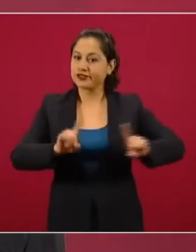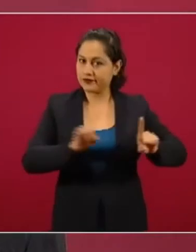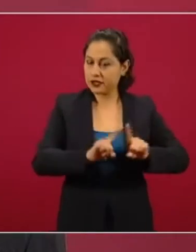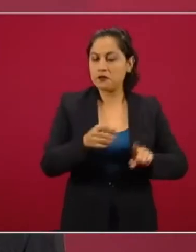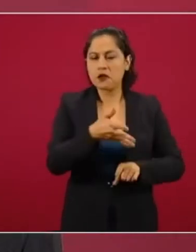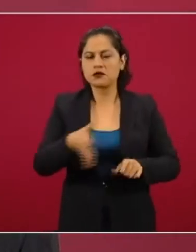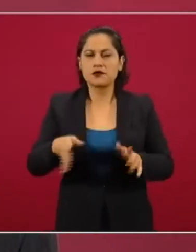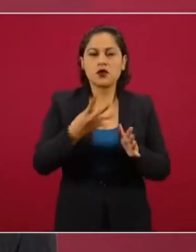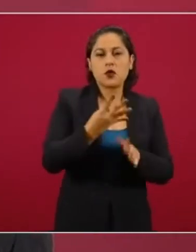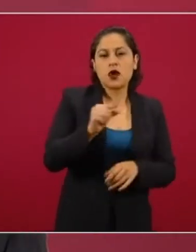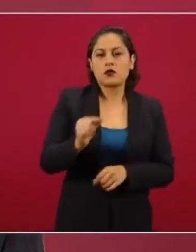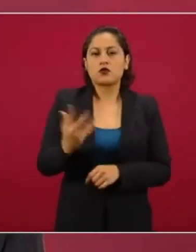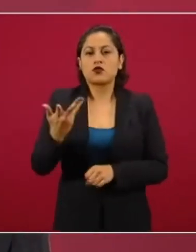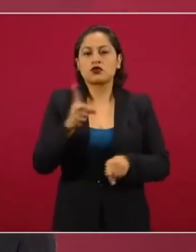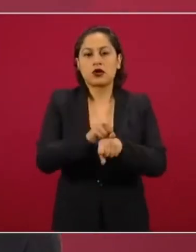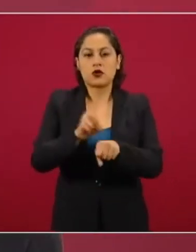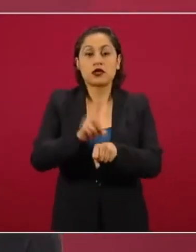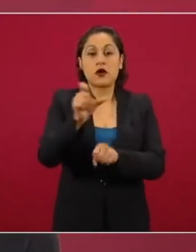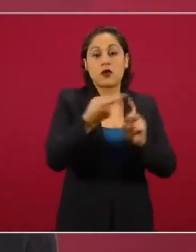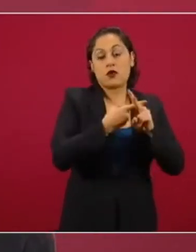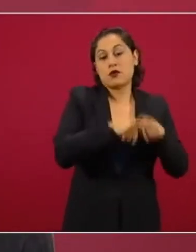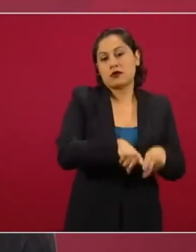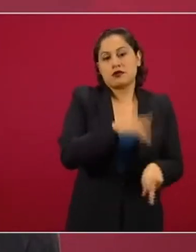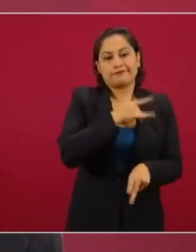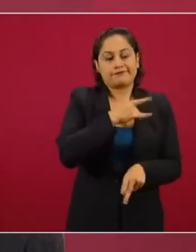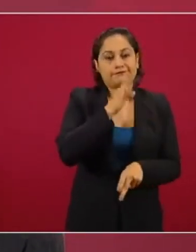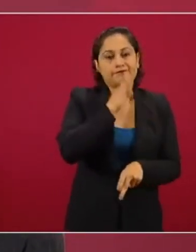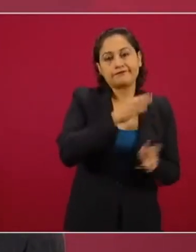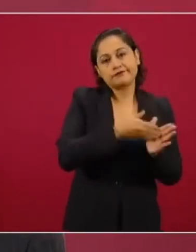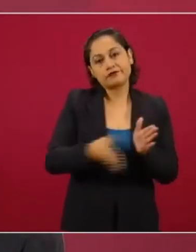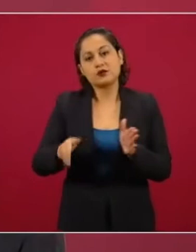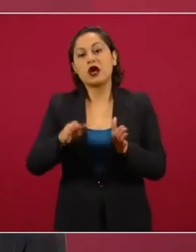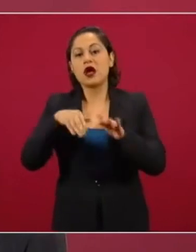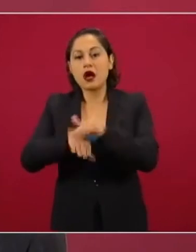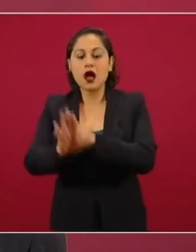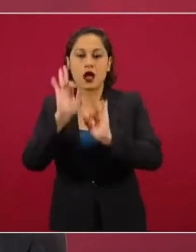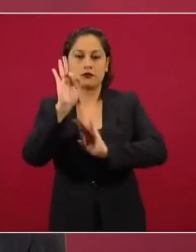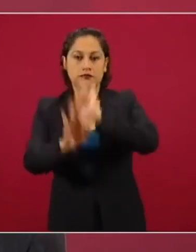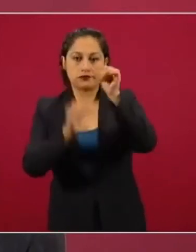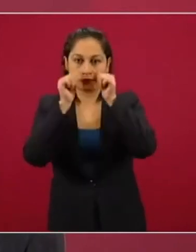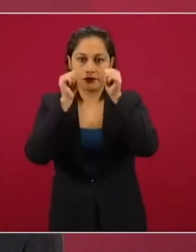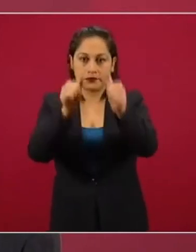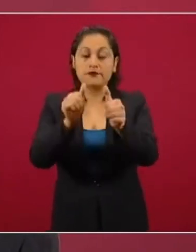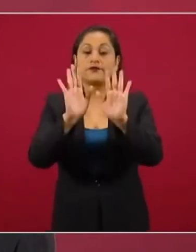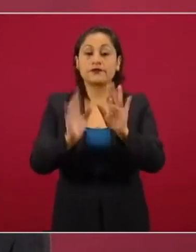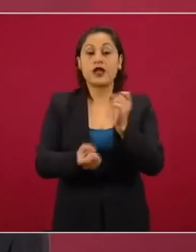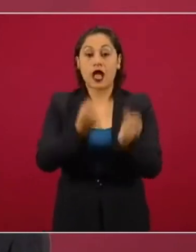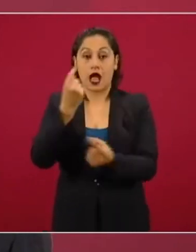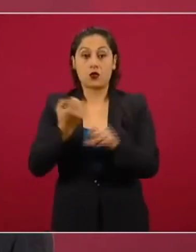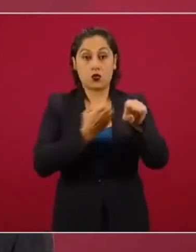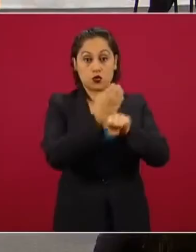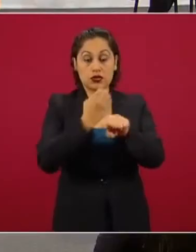4,5 días entre el inicio de los síntomas y la atención. En algunas entidades hay menos de un